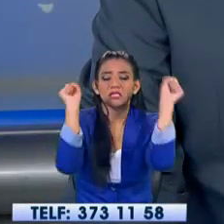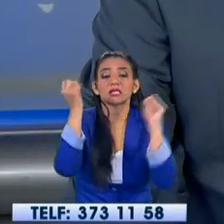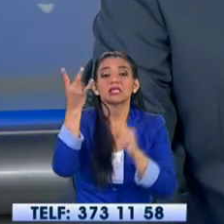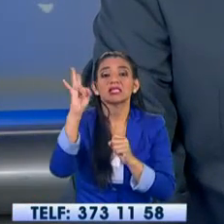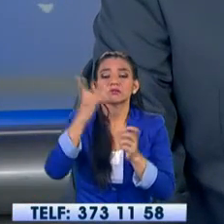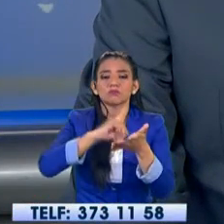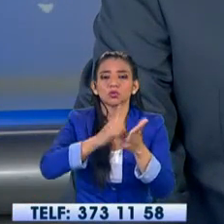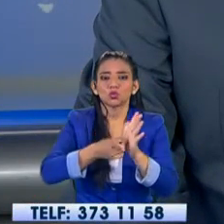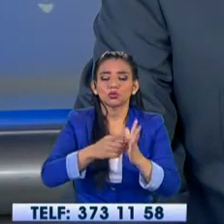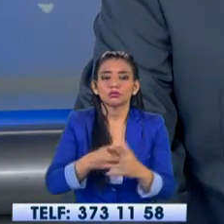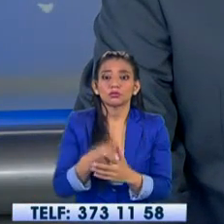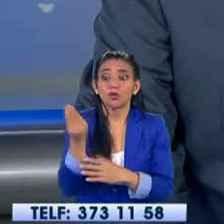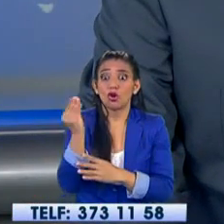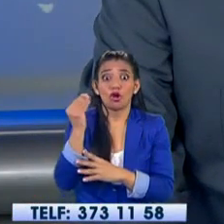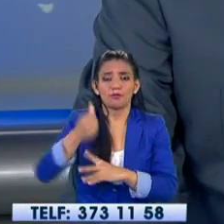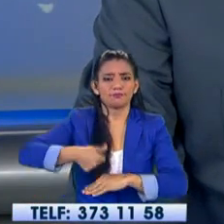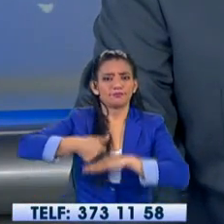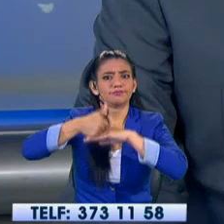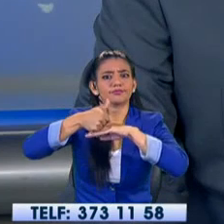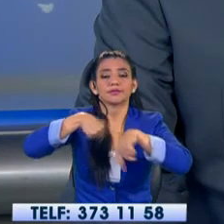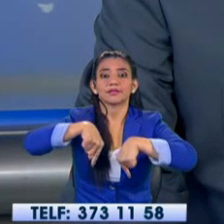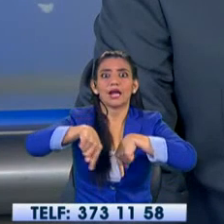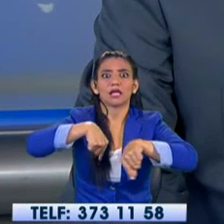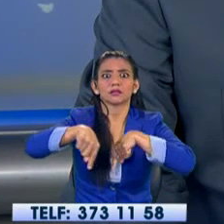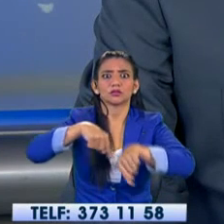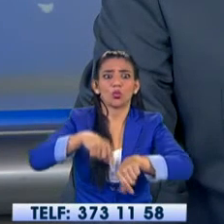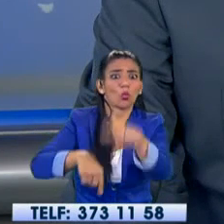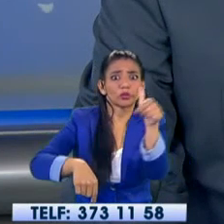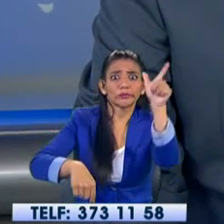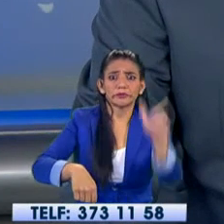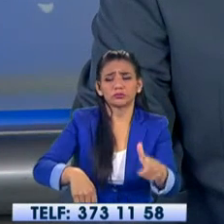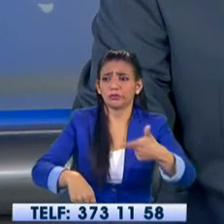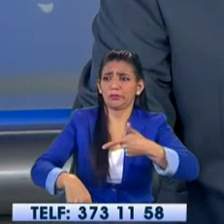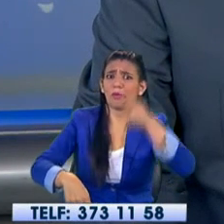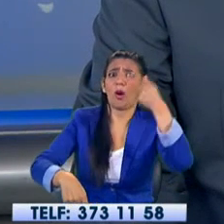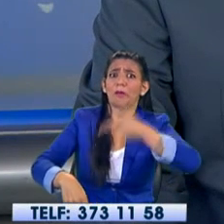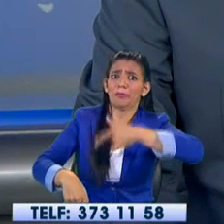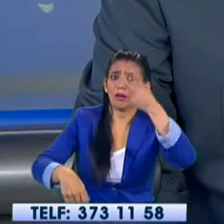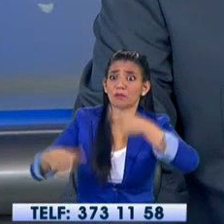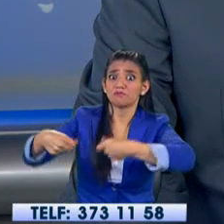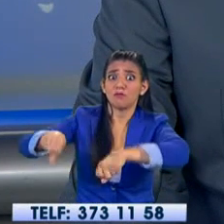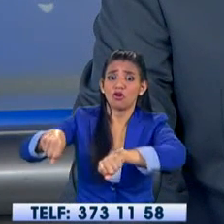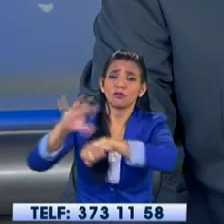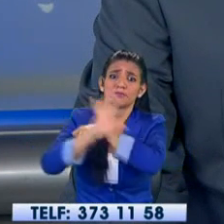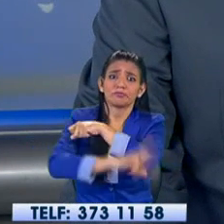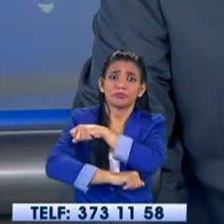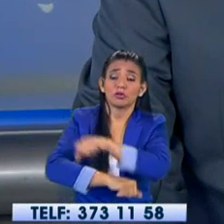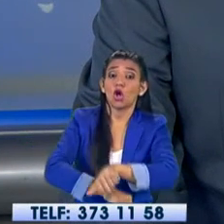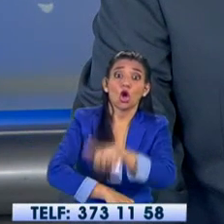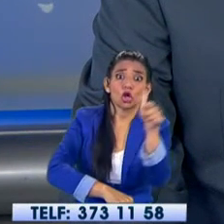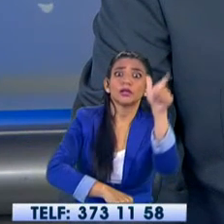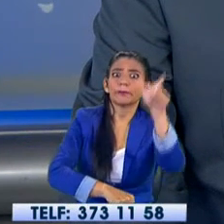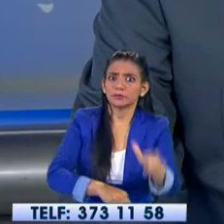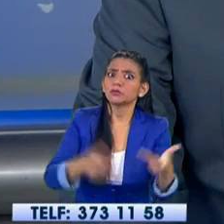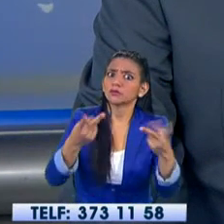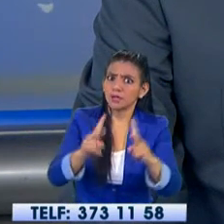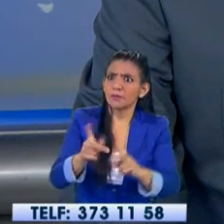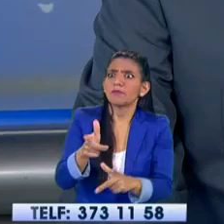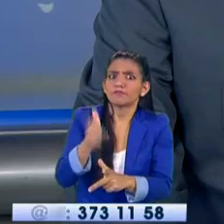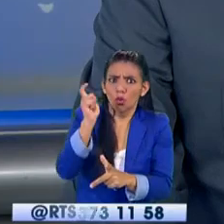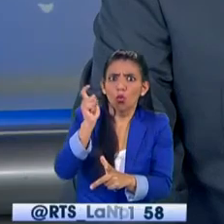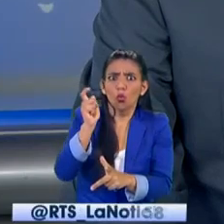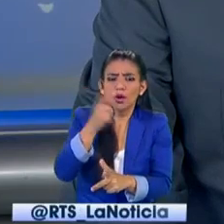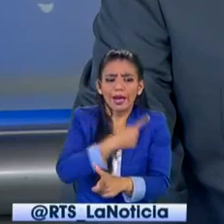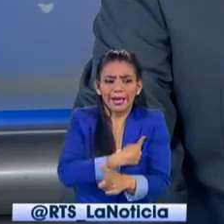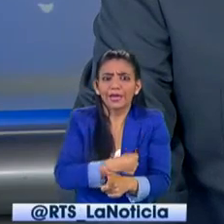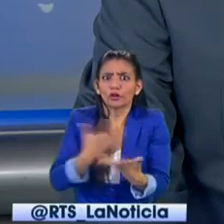7:17 a.m, un joven agente de la Autoridad de Tránsito Municipal fue baleado por un antisocial. Le robaron su motocicleta y otro ciudadano resultó herido por querer